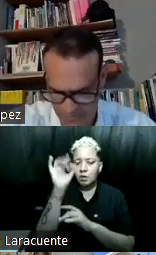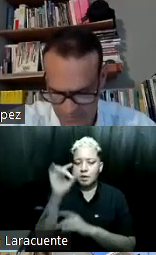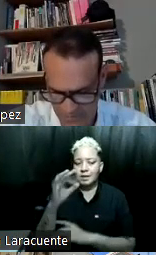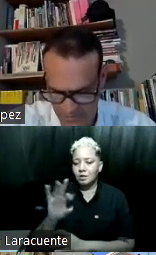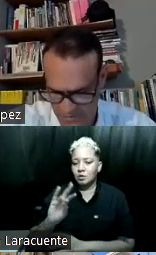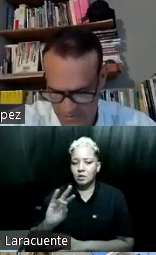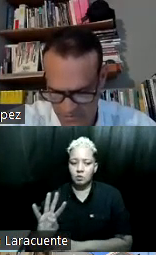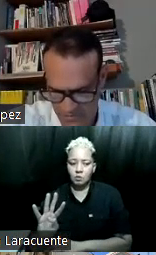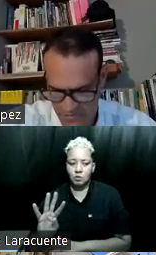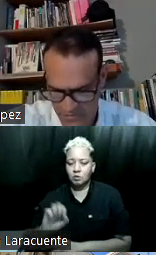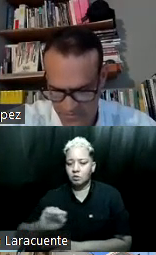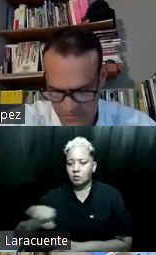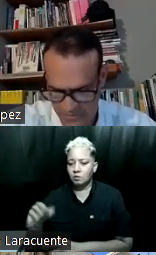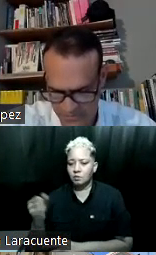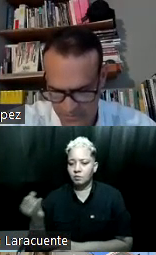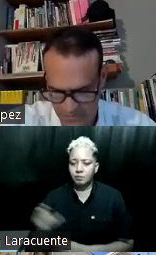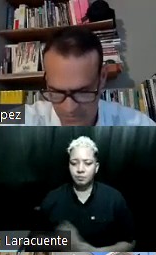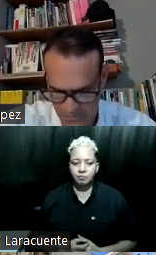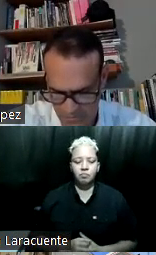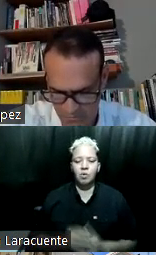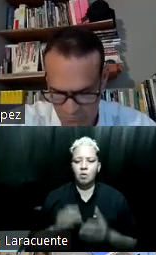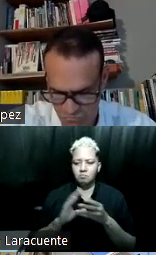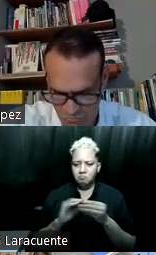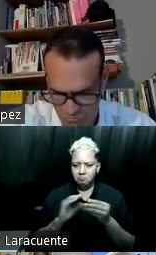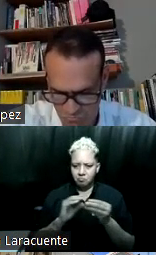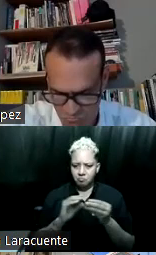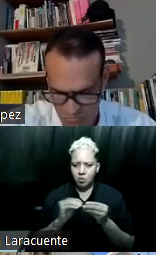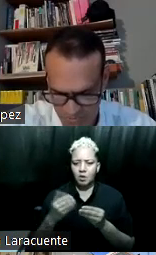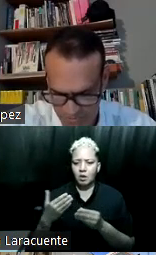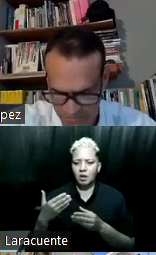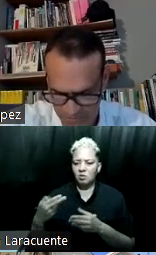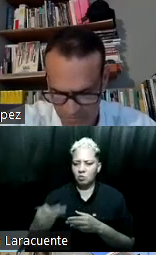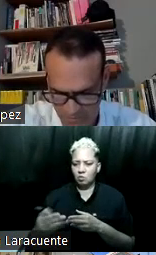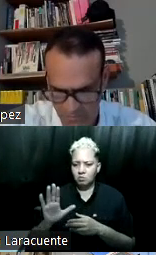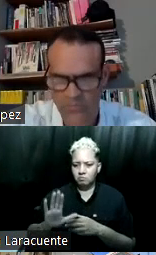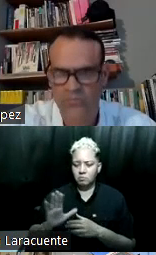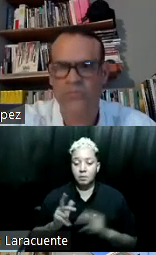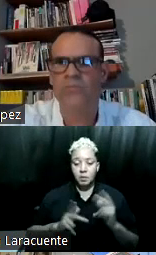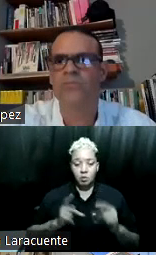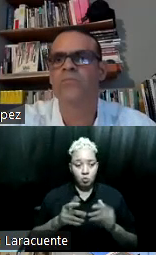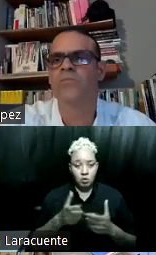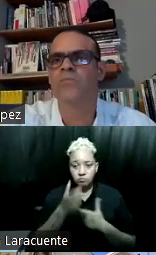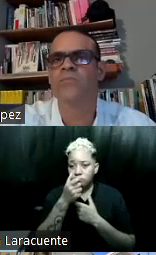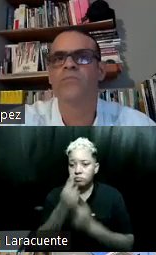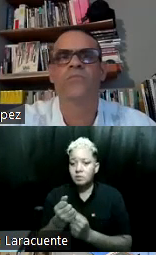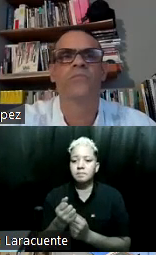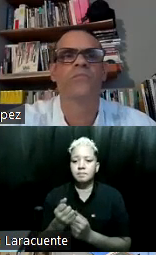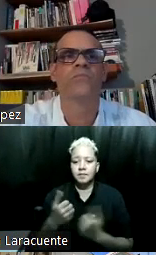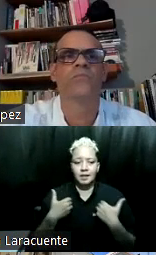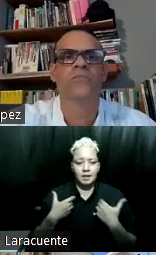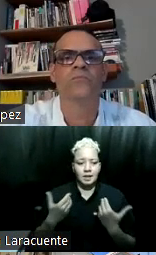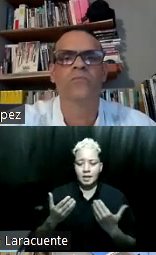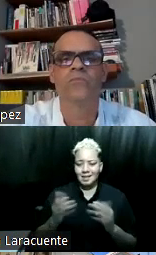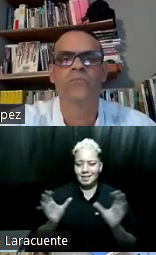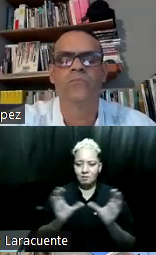siempre, iniciaremos con una breve biografía, pero les recordamos que las personas interesadas en recibir el certificado